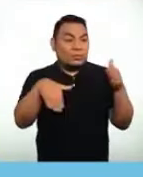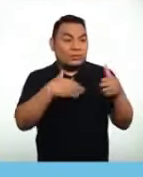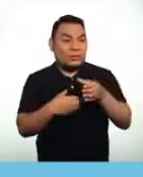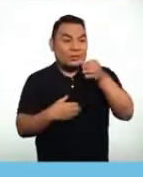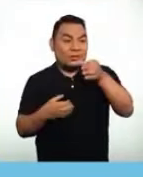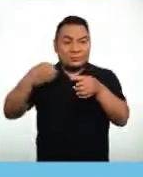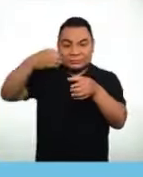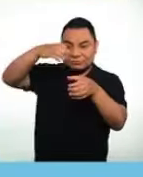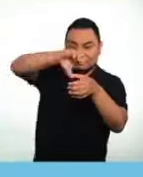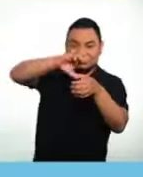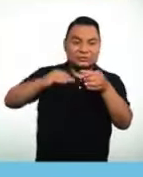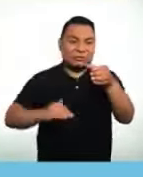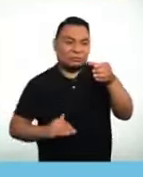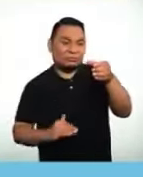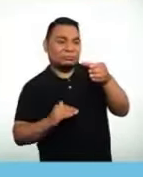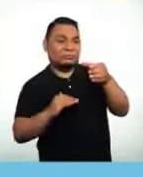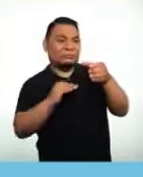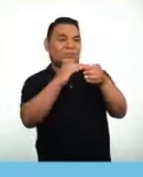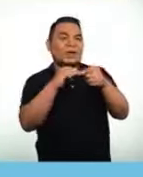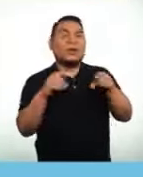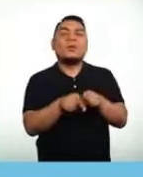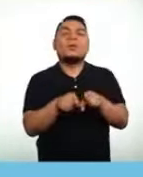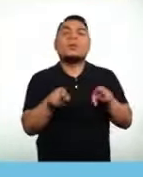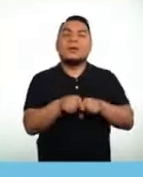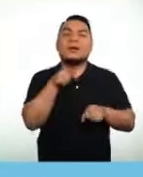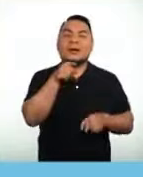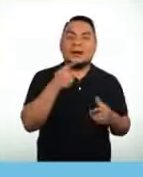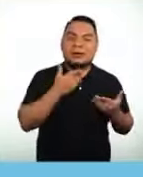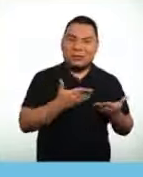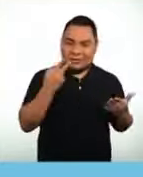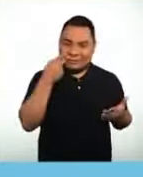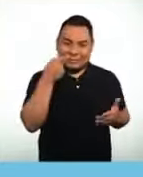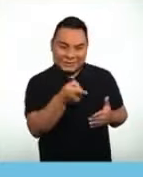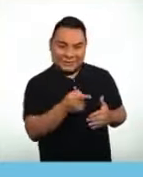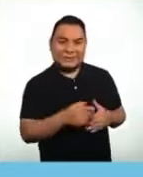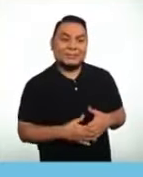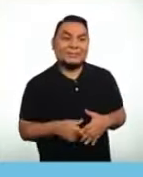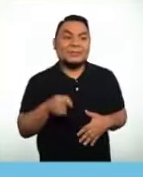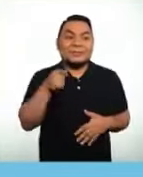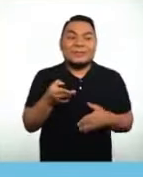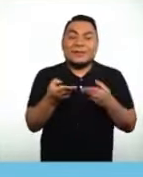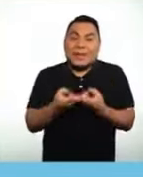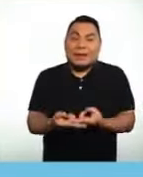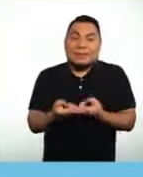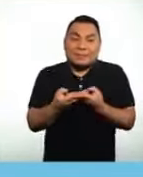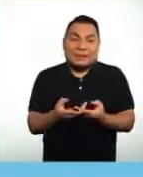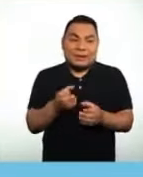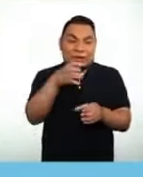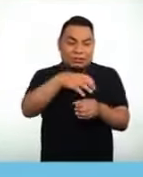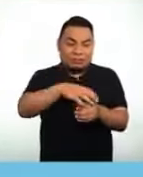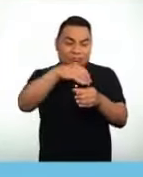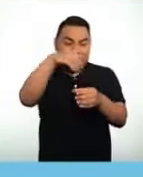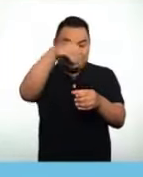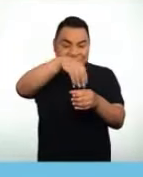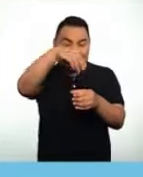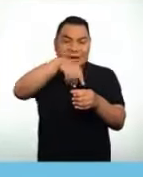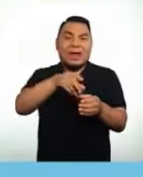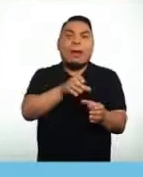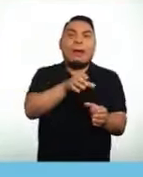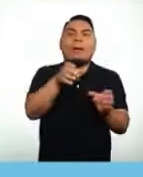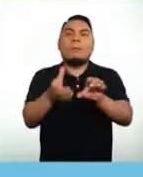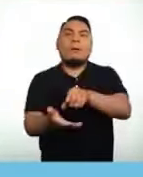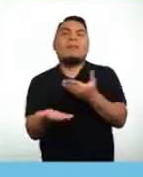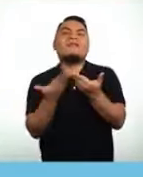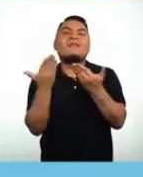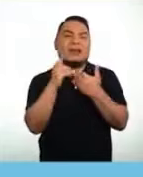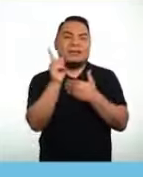Asegúrense de llenar todas las botellas de plástico con la misma cantidad de elementos. El peso evitará que se